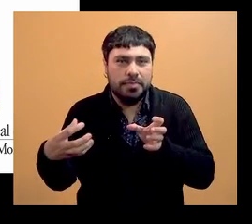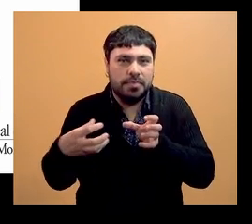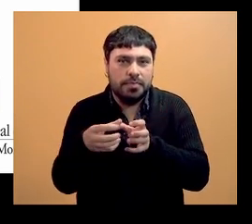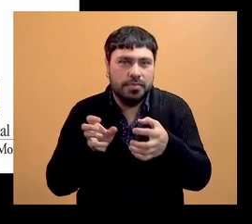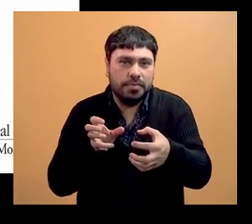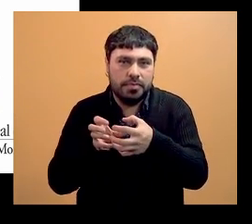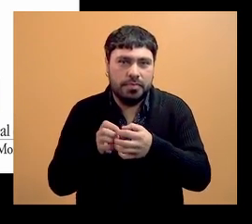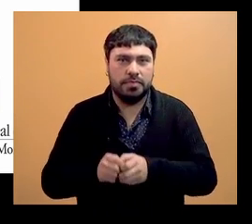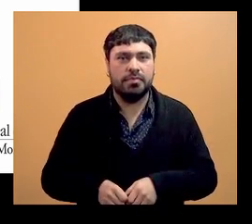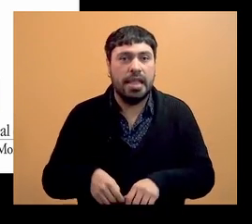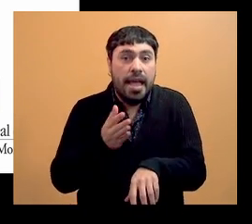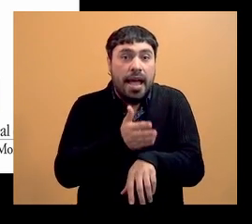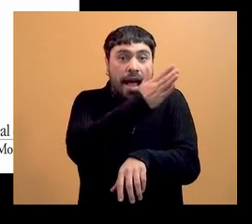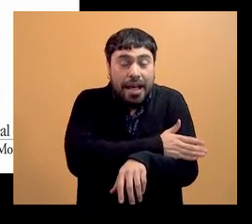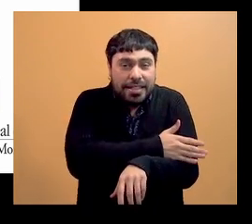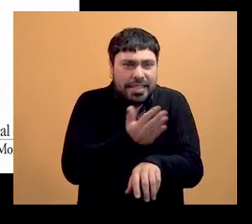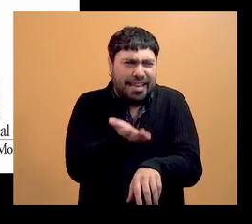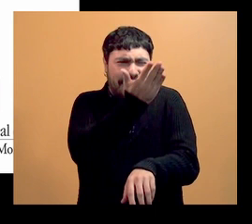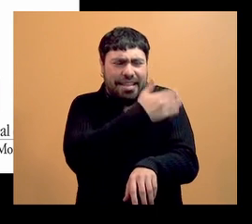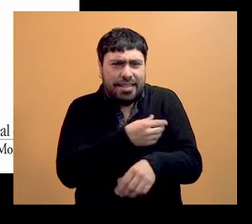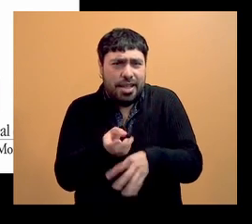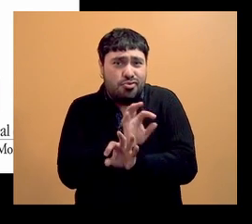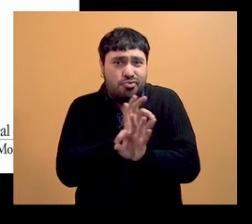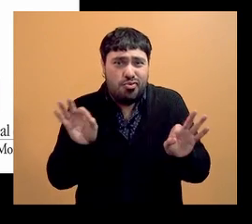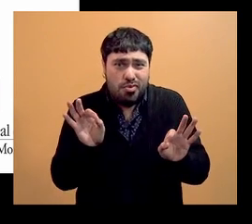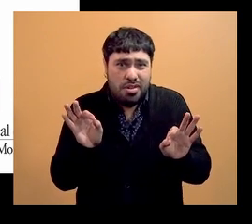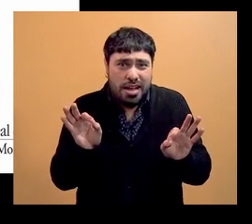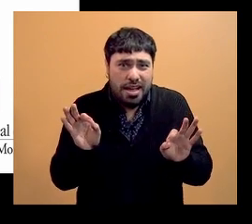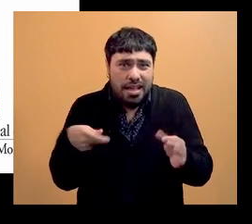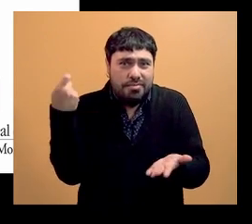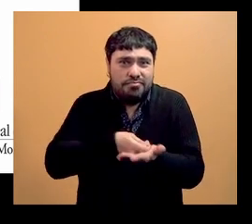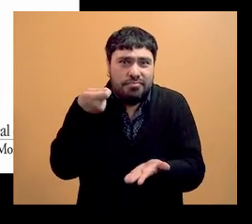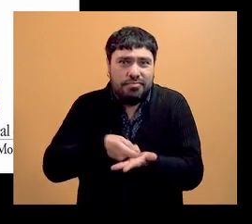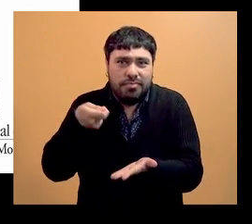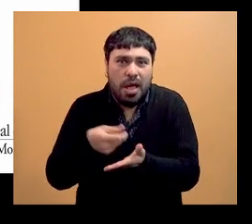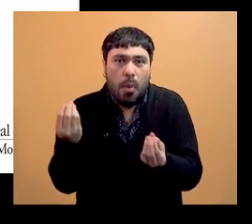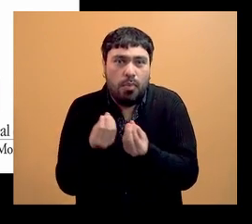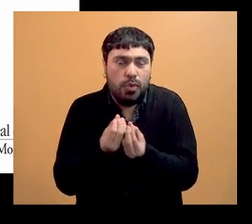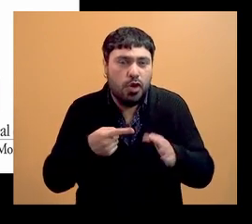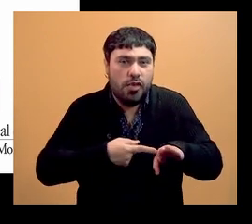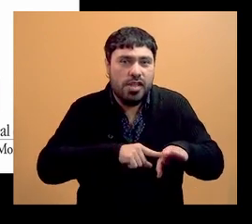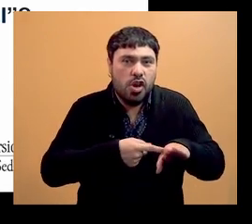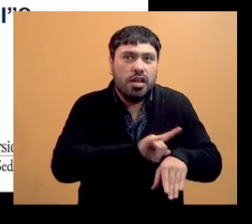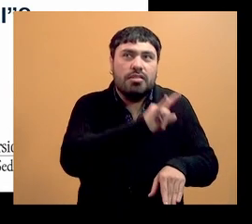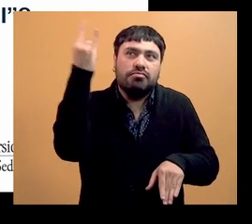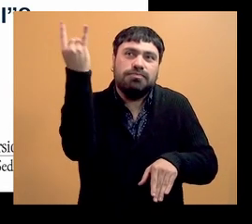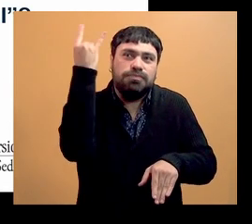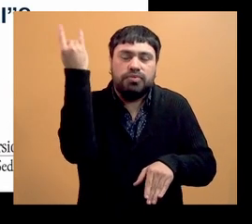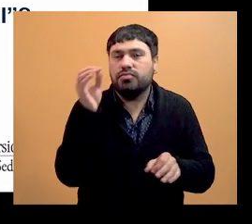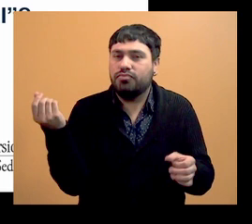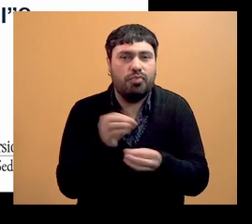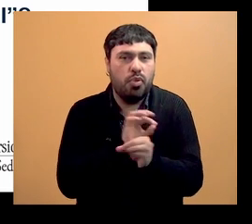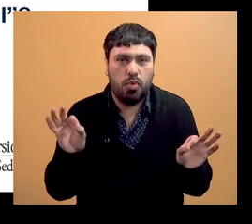tantos recursos en el desarrollo de tecnología espacial. Esta colaboración público-privada ya se ha venido dando por las últimas 2 décadas y